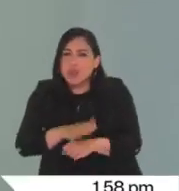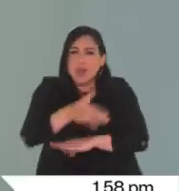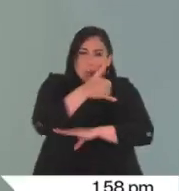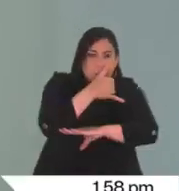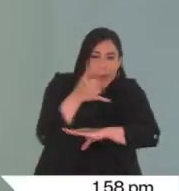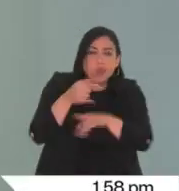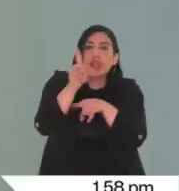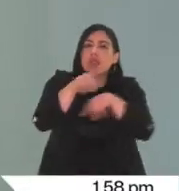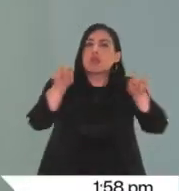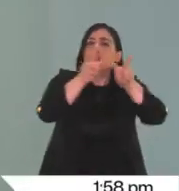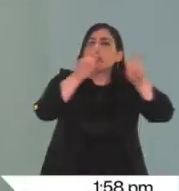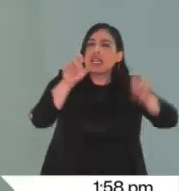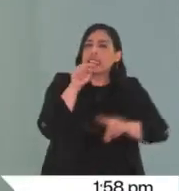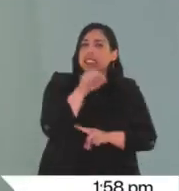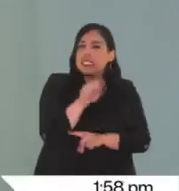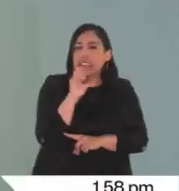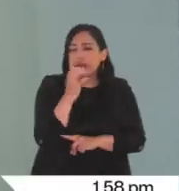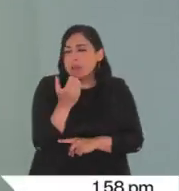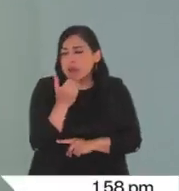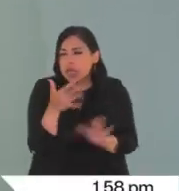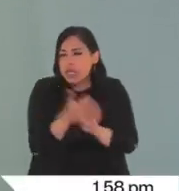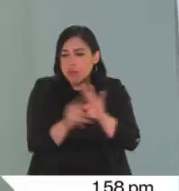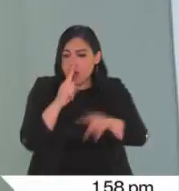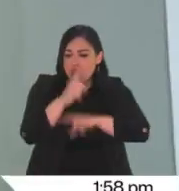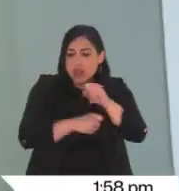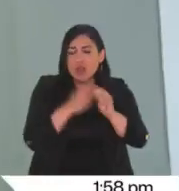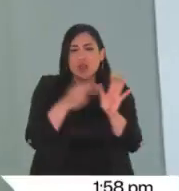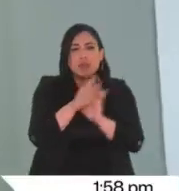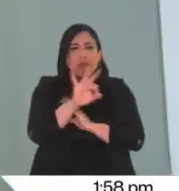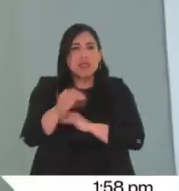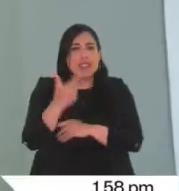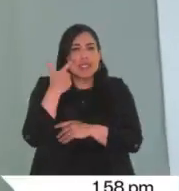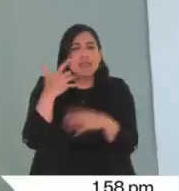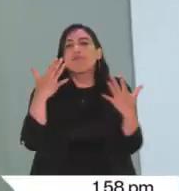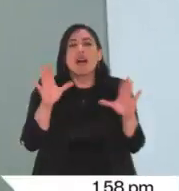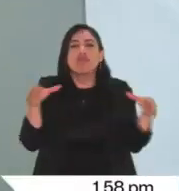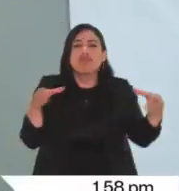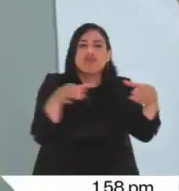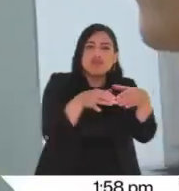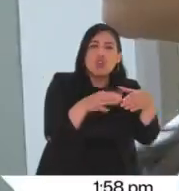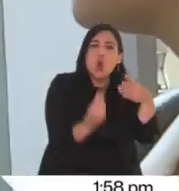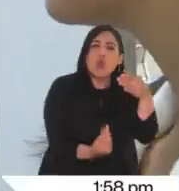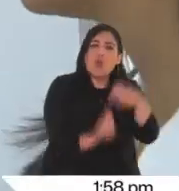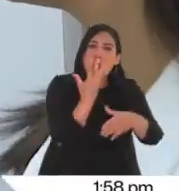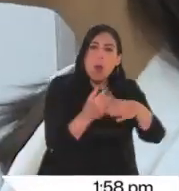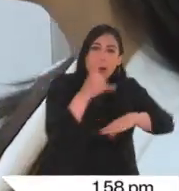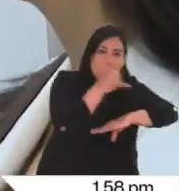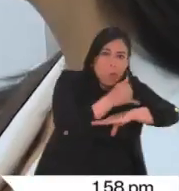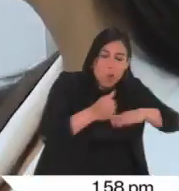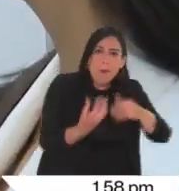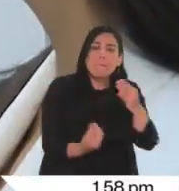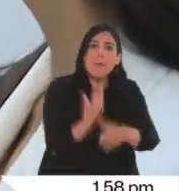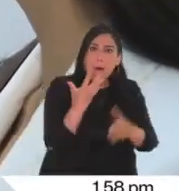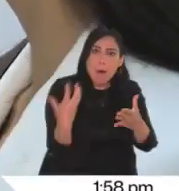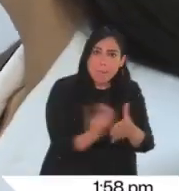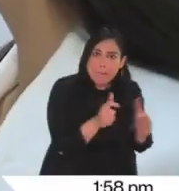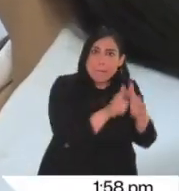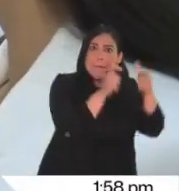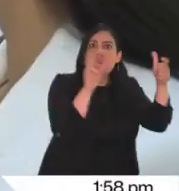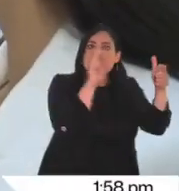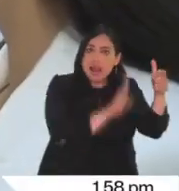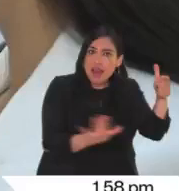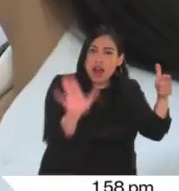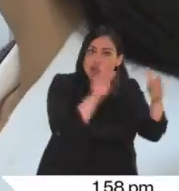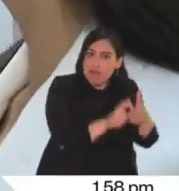muy interesantes que podemos ver por ejemplo este año hay demás son más concentración en la producción de cocaína en el país